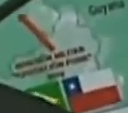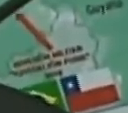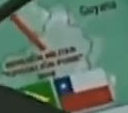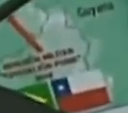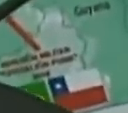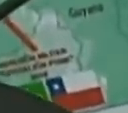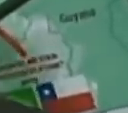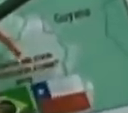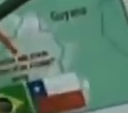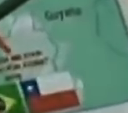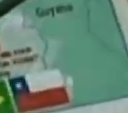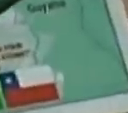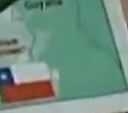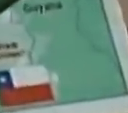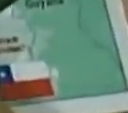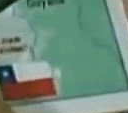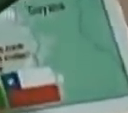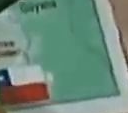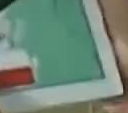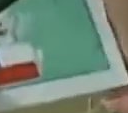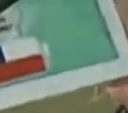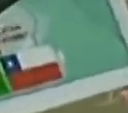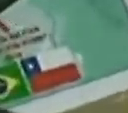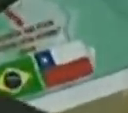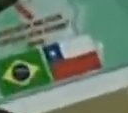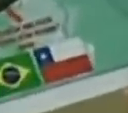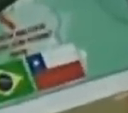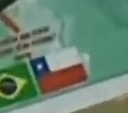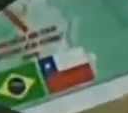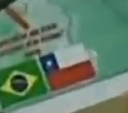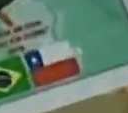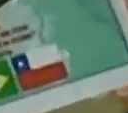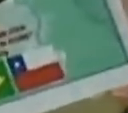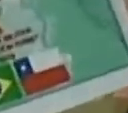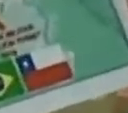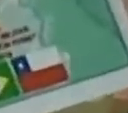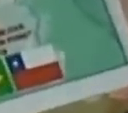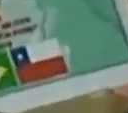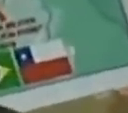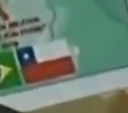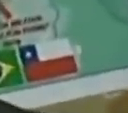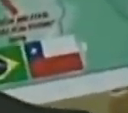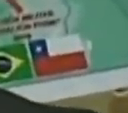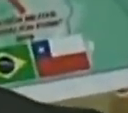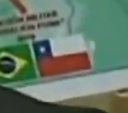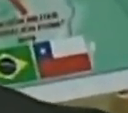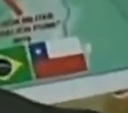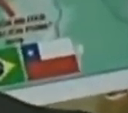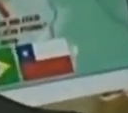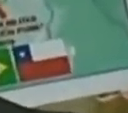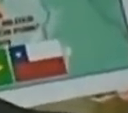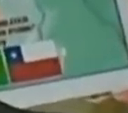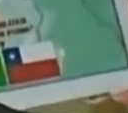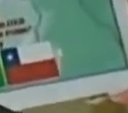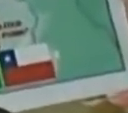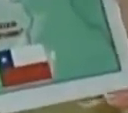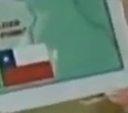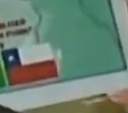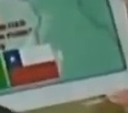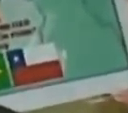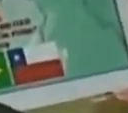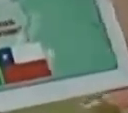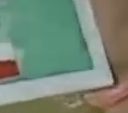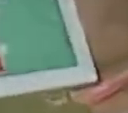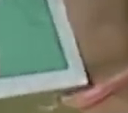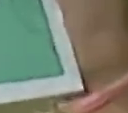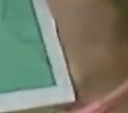entrenamiento amparados por el gobierno de Iván Duque, con entrenamiento de magnicida, como es el caso de la finca Chinácota allá